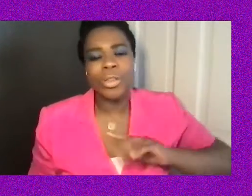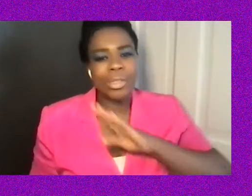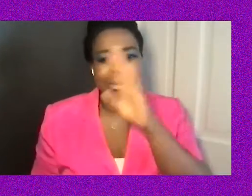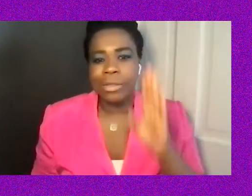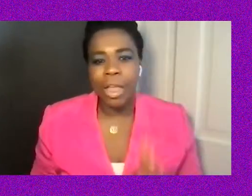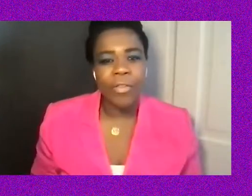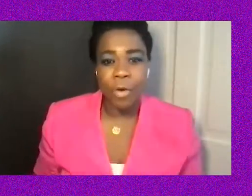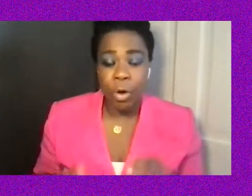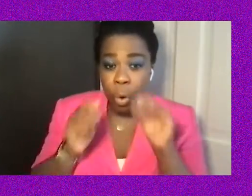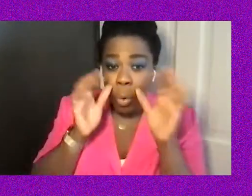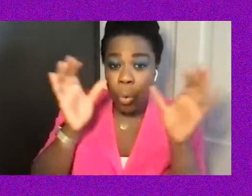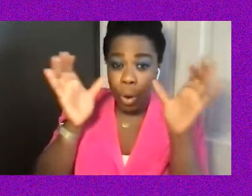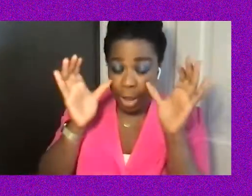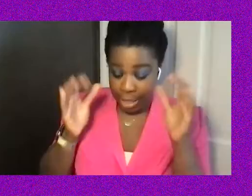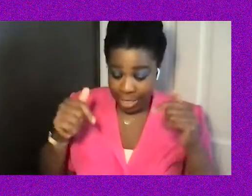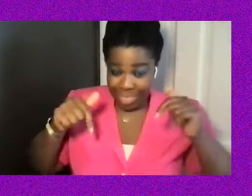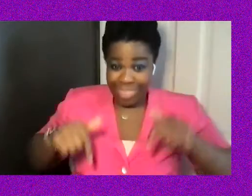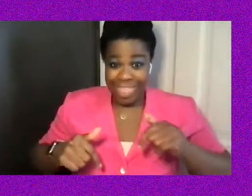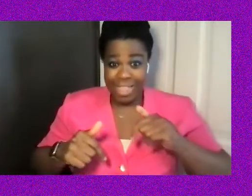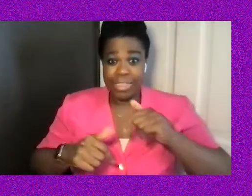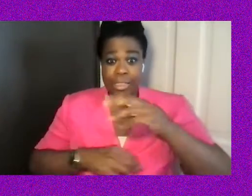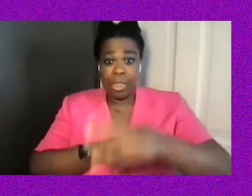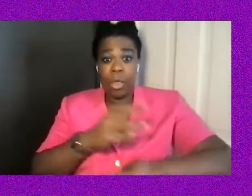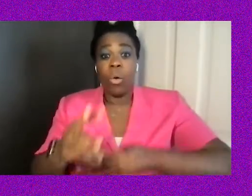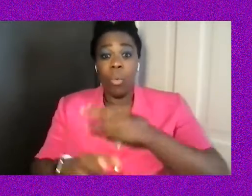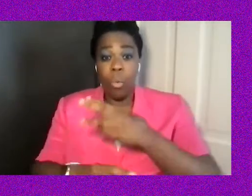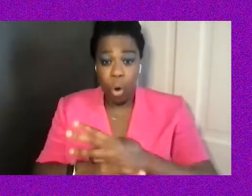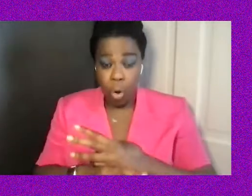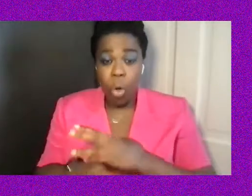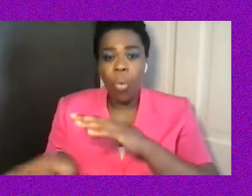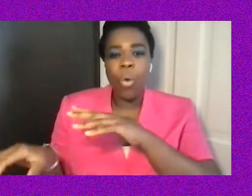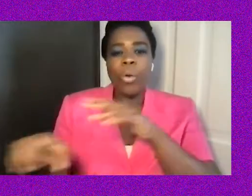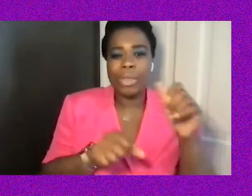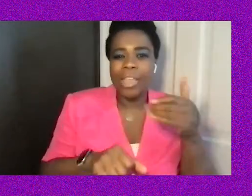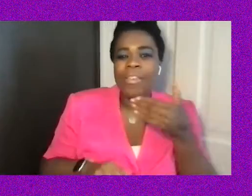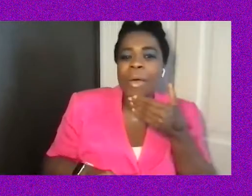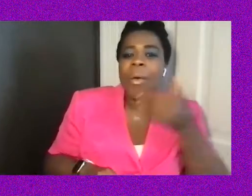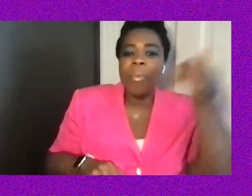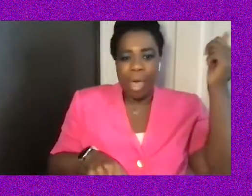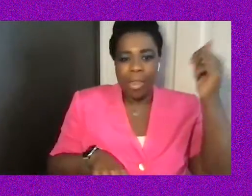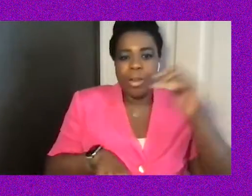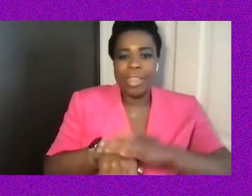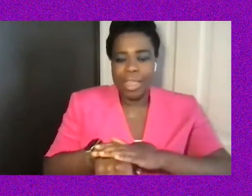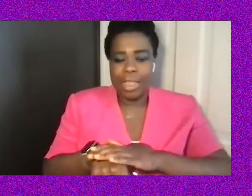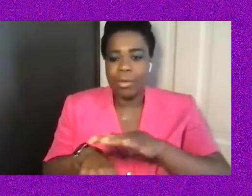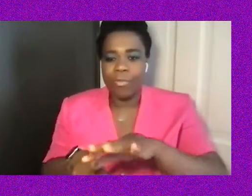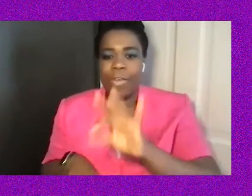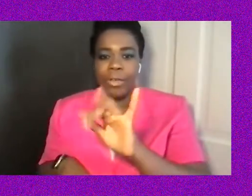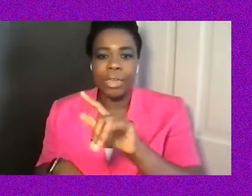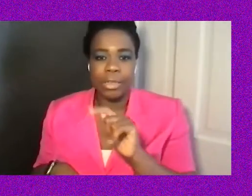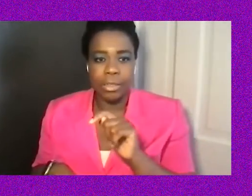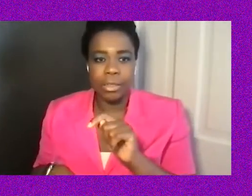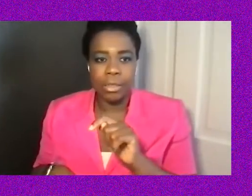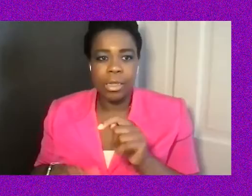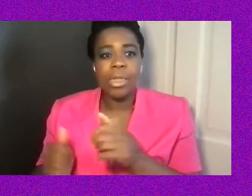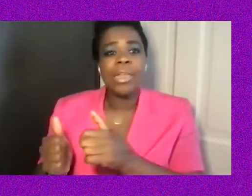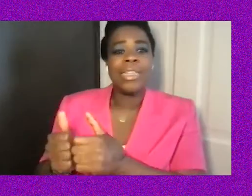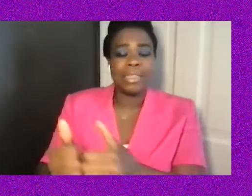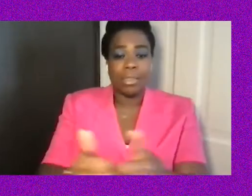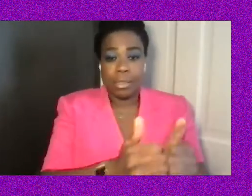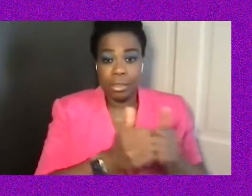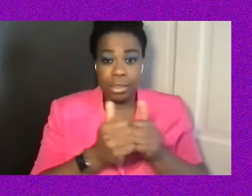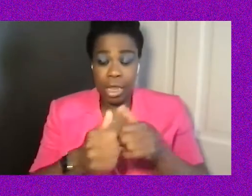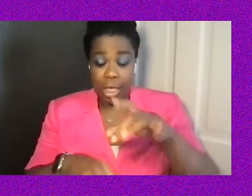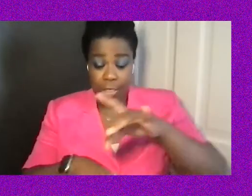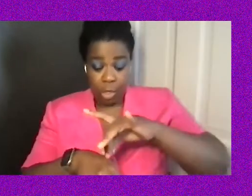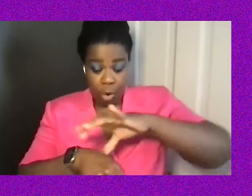mojados para que no tengamos sed. Vamos a dejar el planeta en mejores condiciones que cuando lo